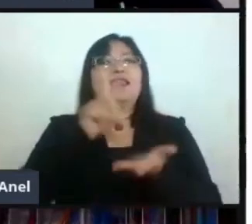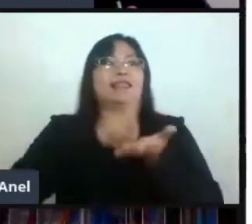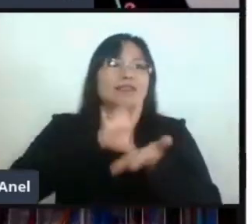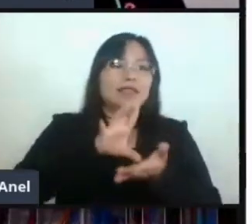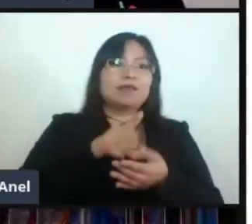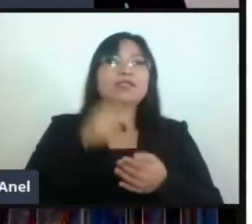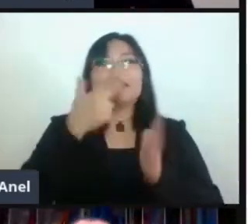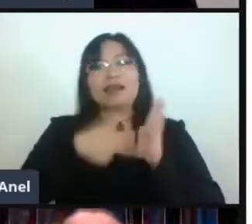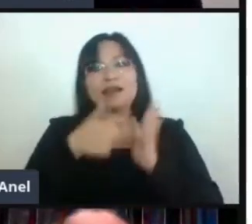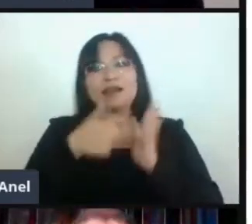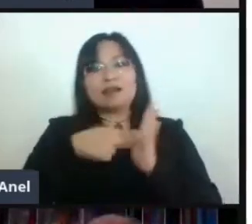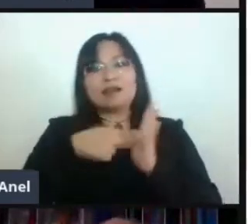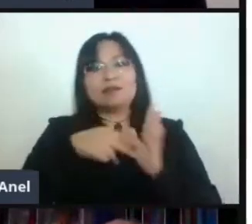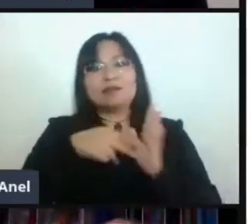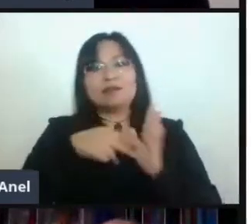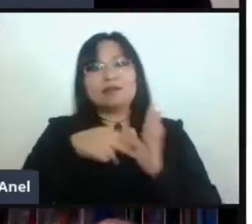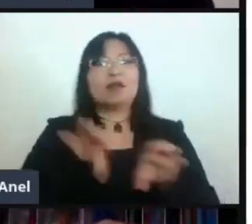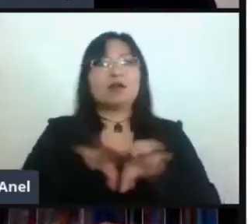Perfecto, Ale, sí.